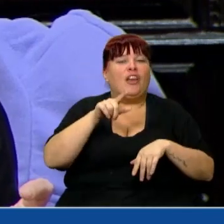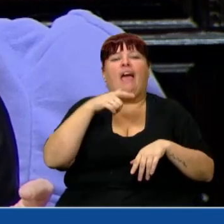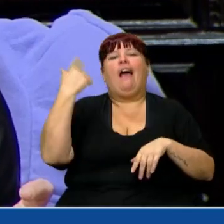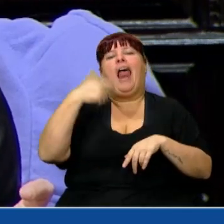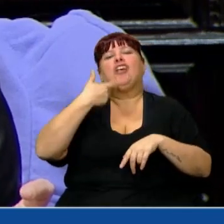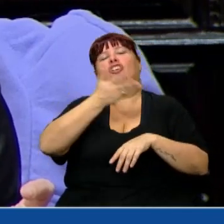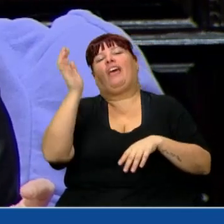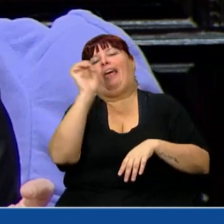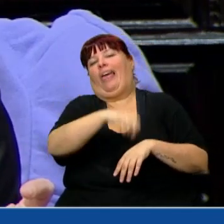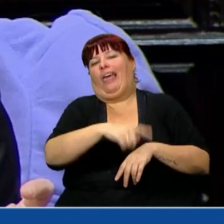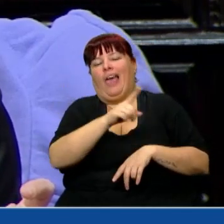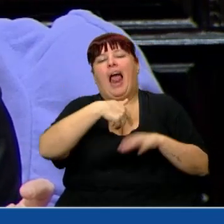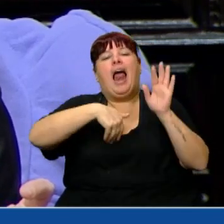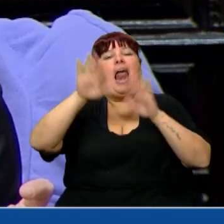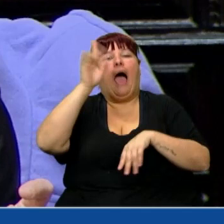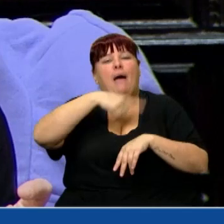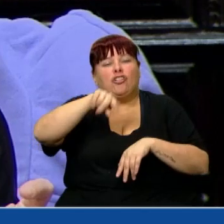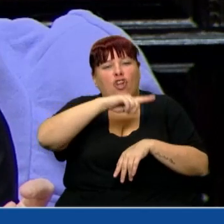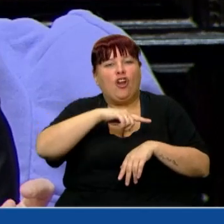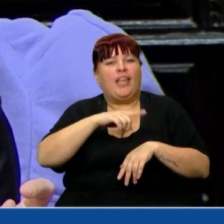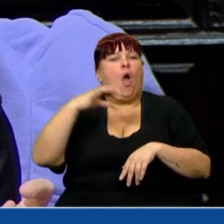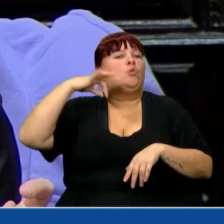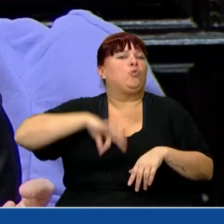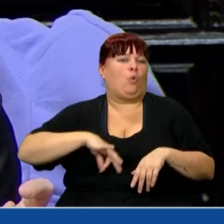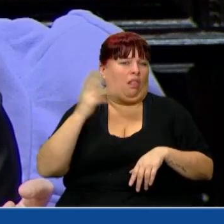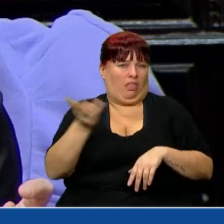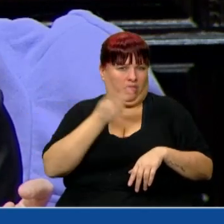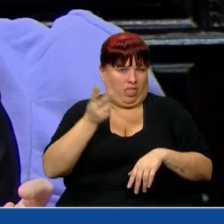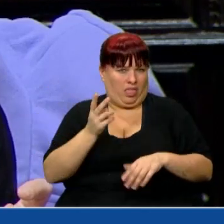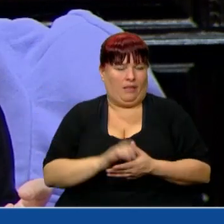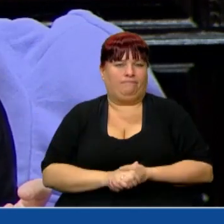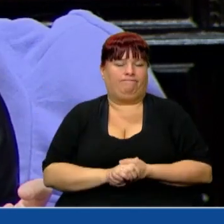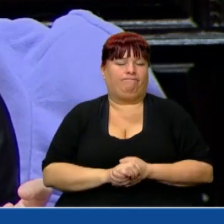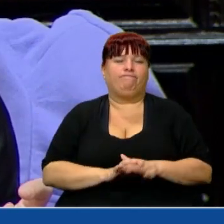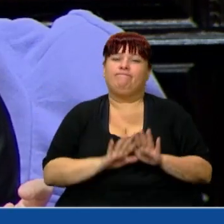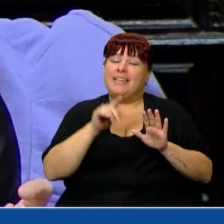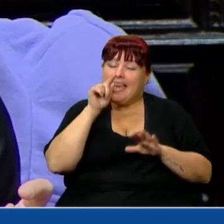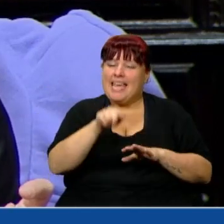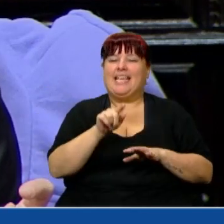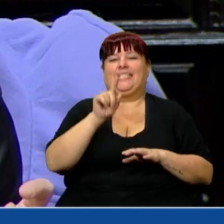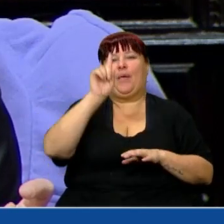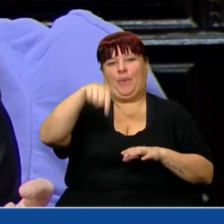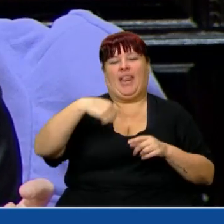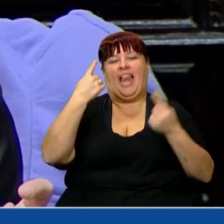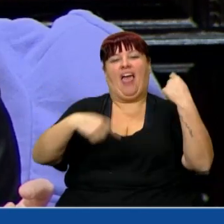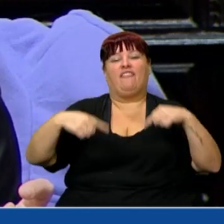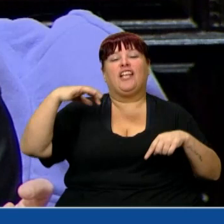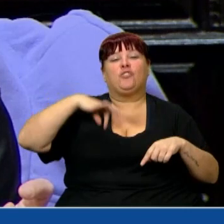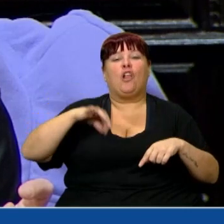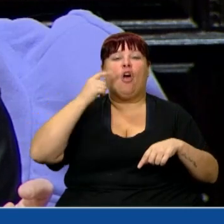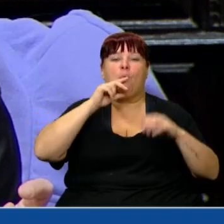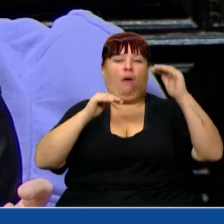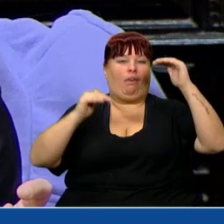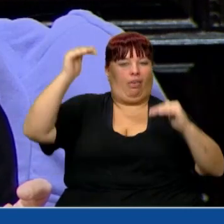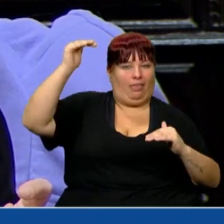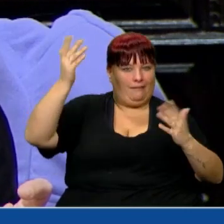desvalorizadas socialmente y la mayoría de ellas mal remuneradas. Ese es uno de los orígenes de la brecha salarial en la